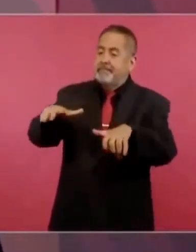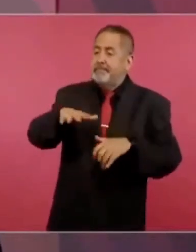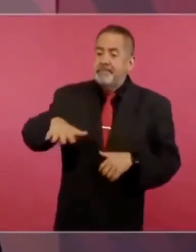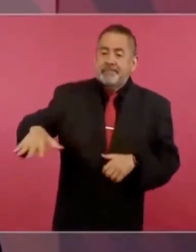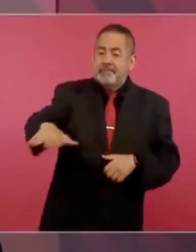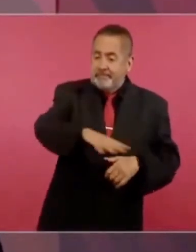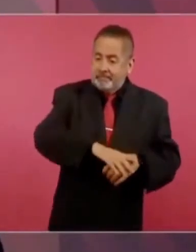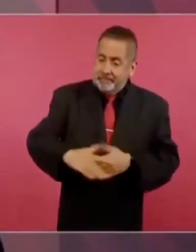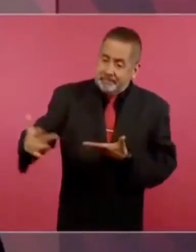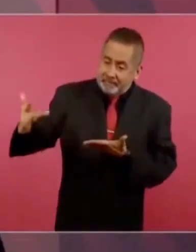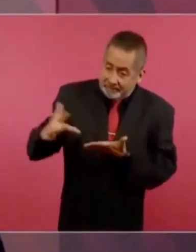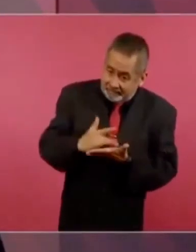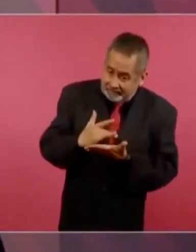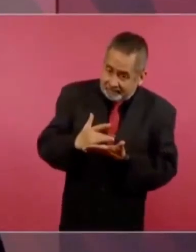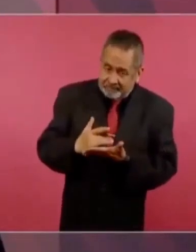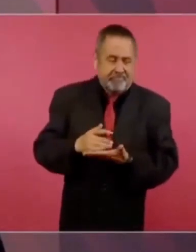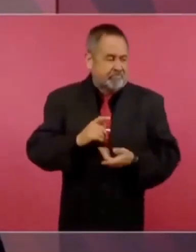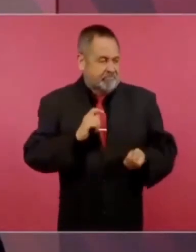los